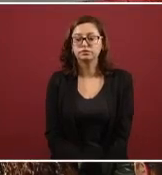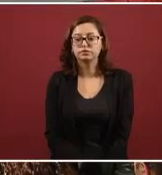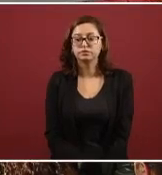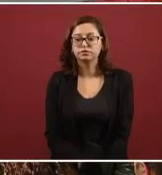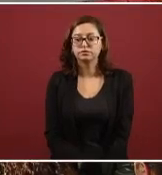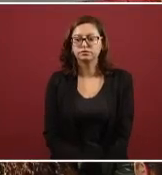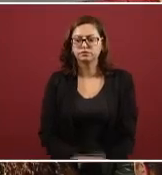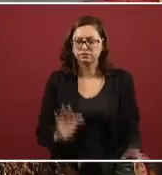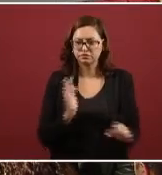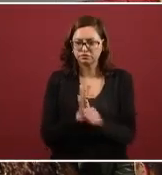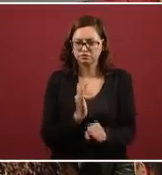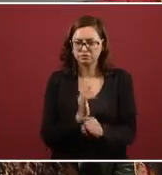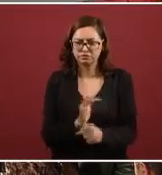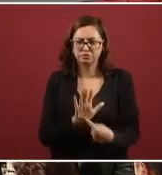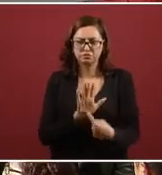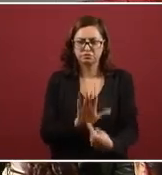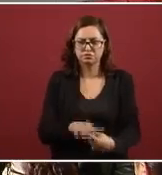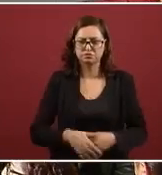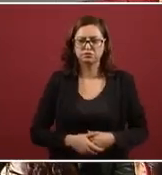Pues de una vez.